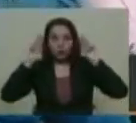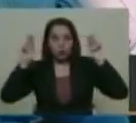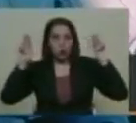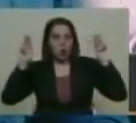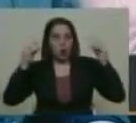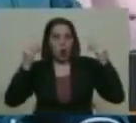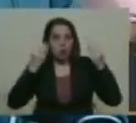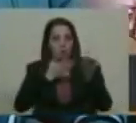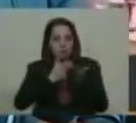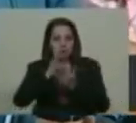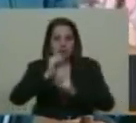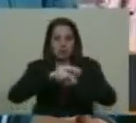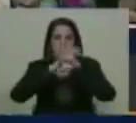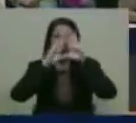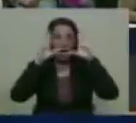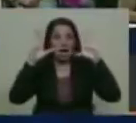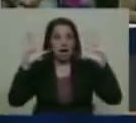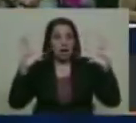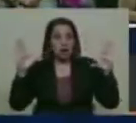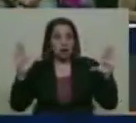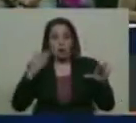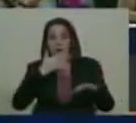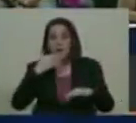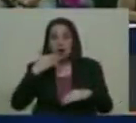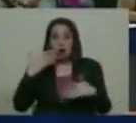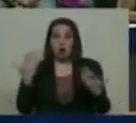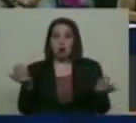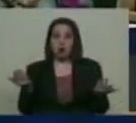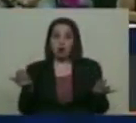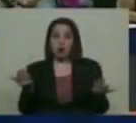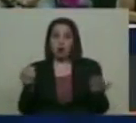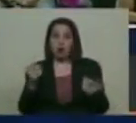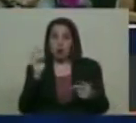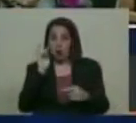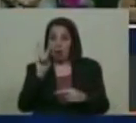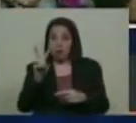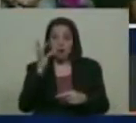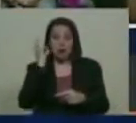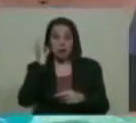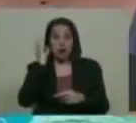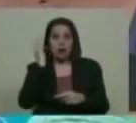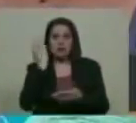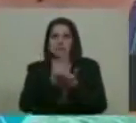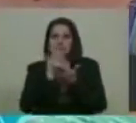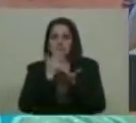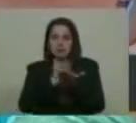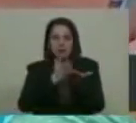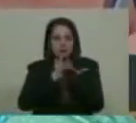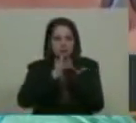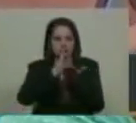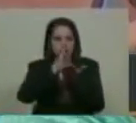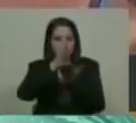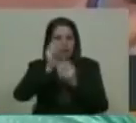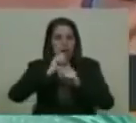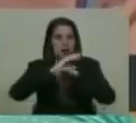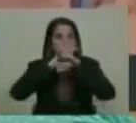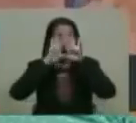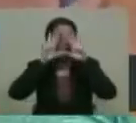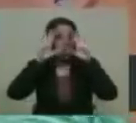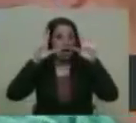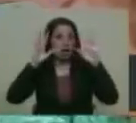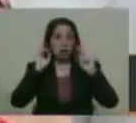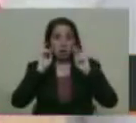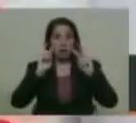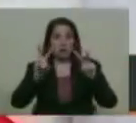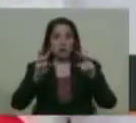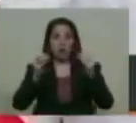siempre lo veía, porque ustedes, mujeres, siempre ven el camino claro. Por eso yo asumo esta candidatura presidencial, porque